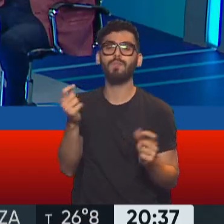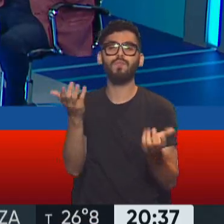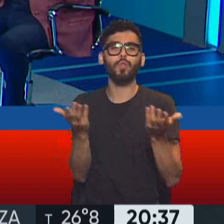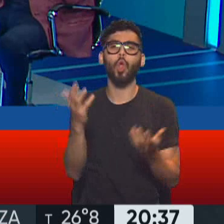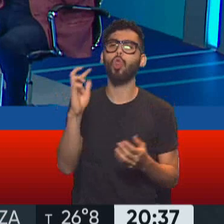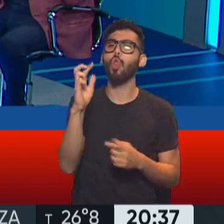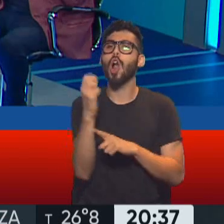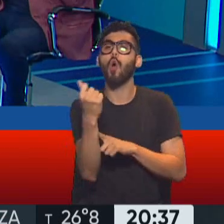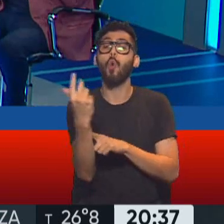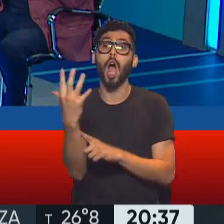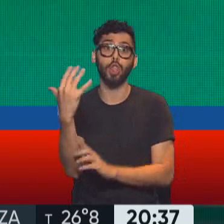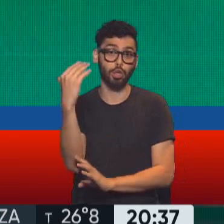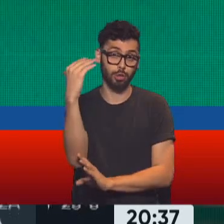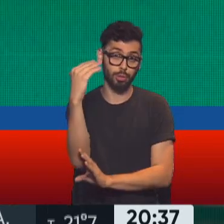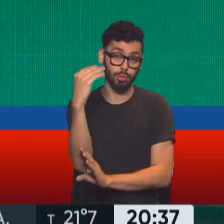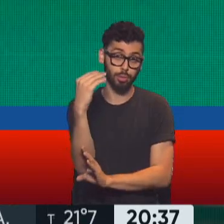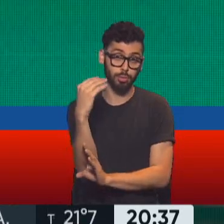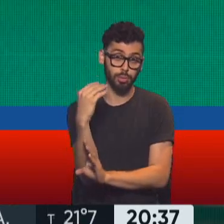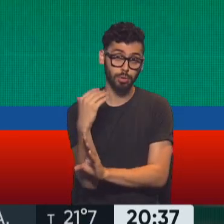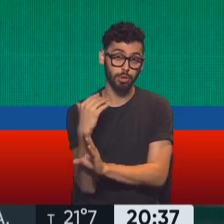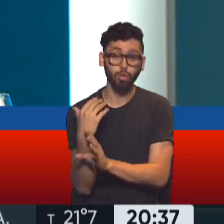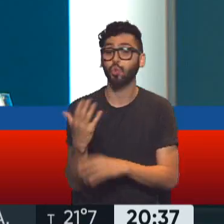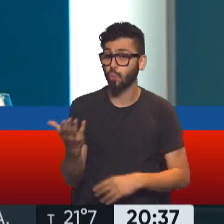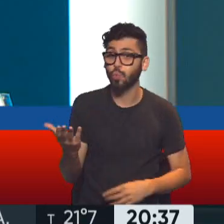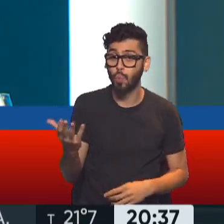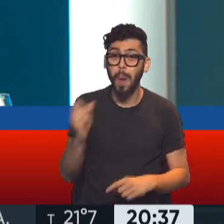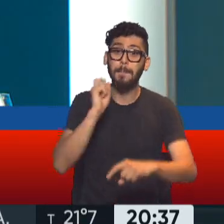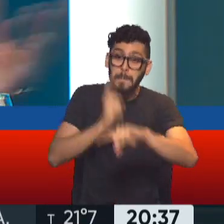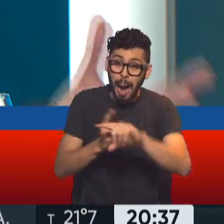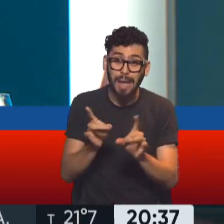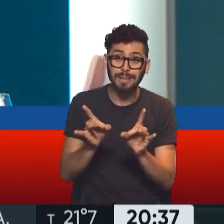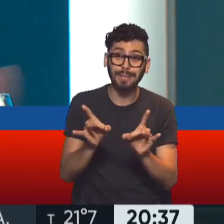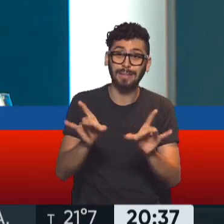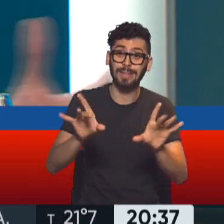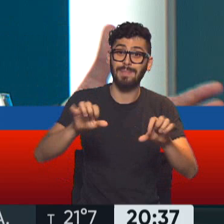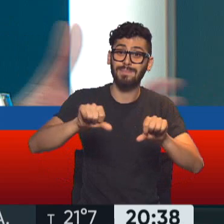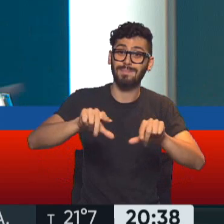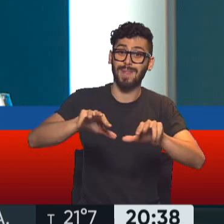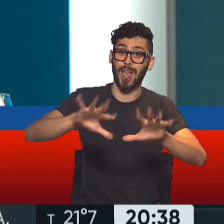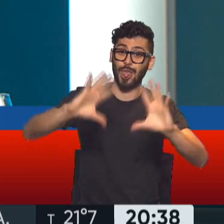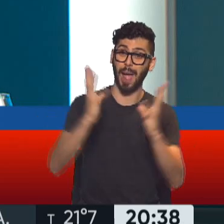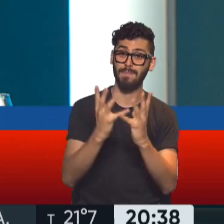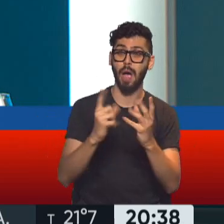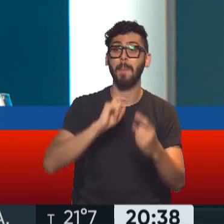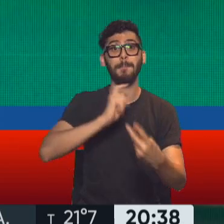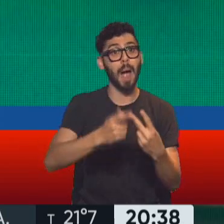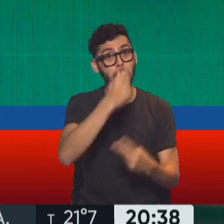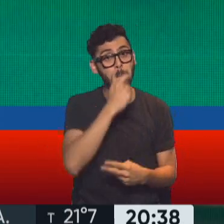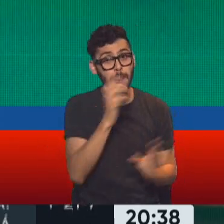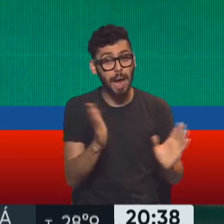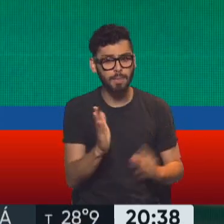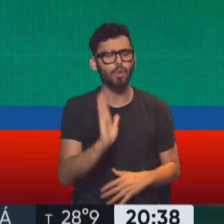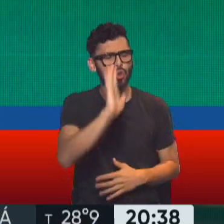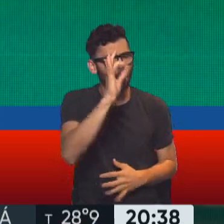últimos años, bueno, ha sido una pérdida importante, ¿no? Claro, y sumale la pandemia, sumale las experiencias del macrismo. Yo me quería quedar ahí